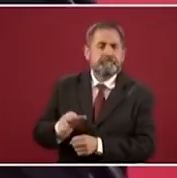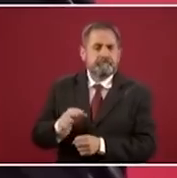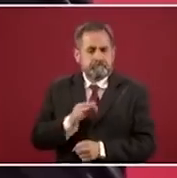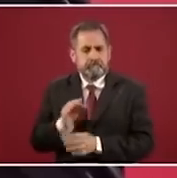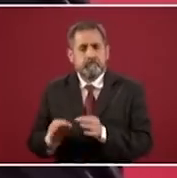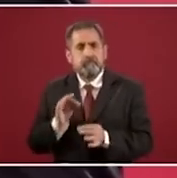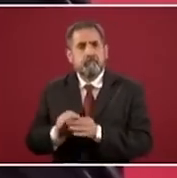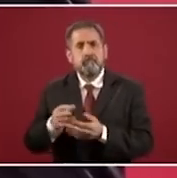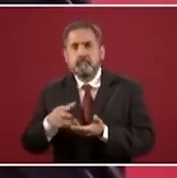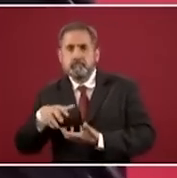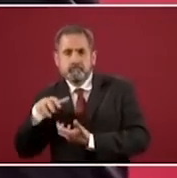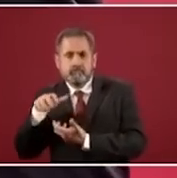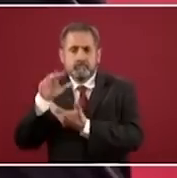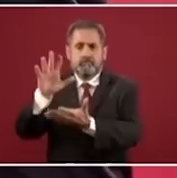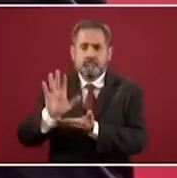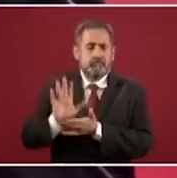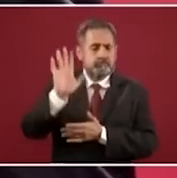el compromiso que tenemos